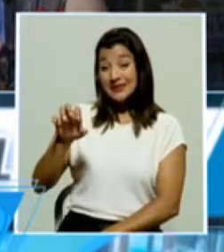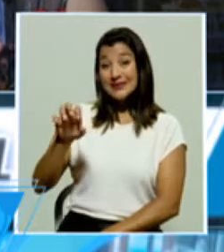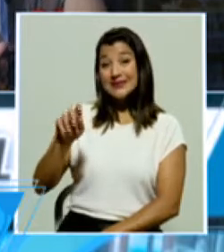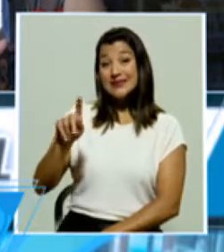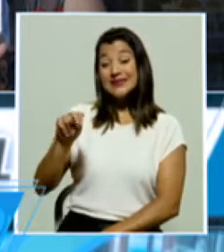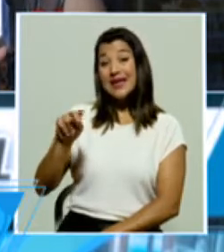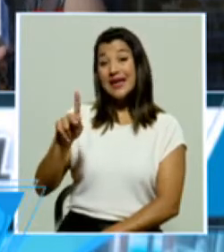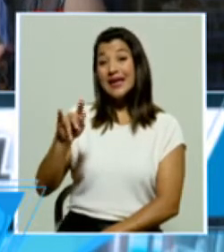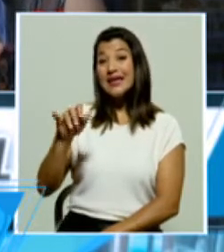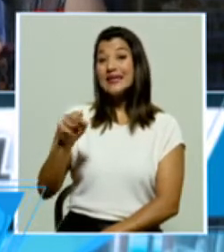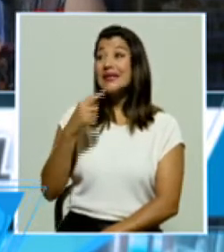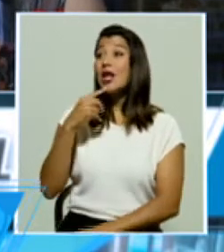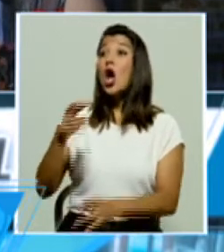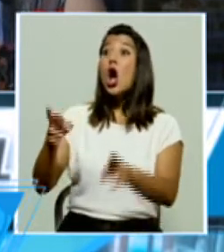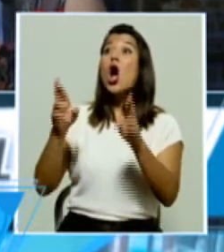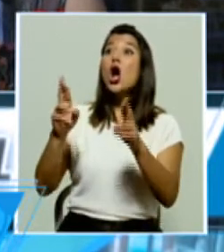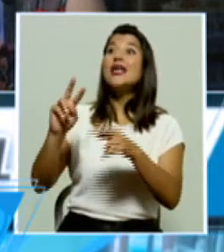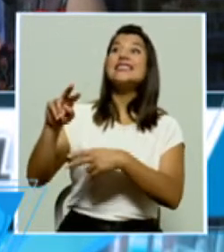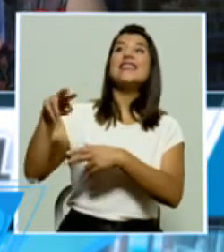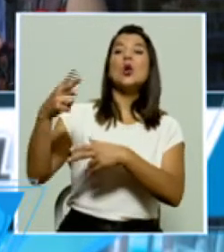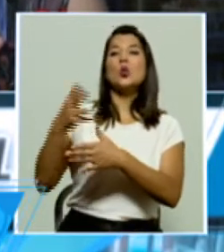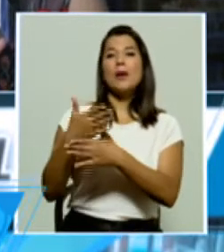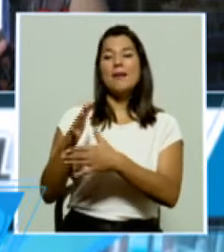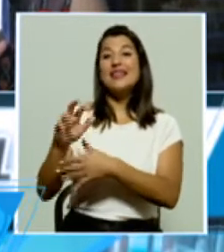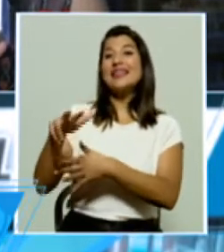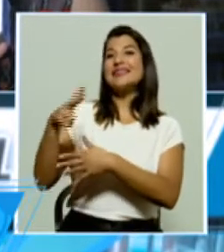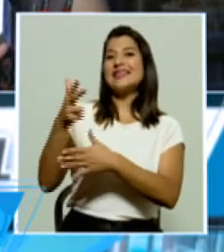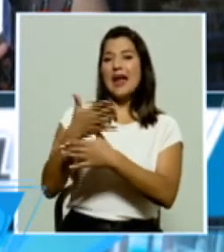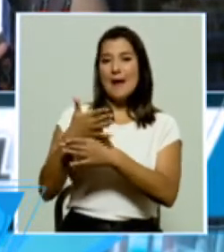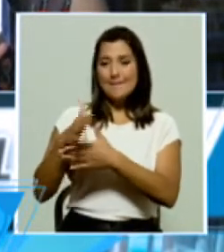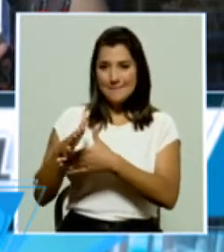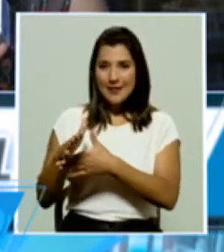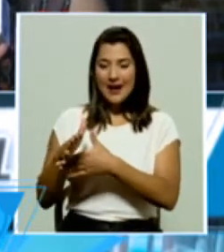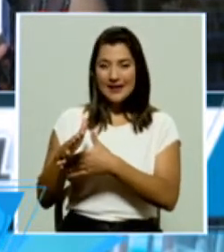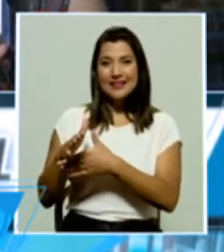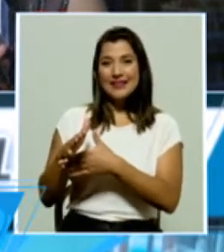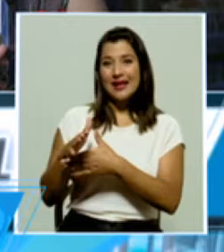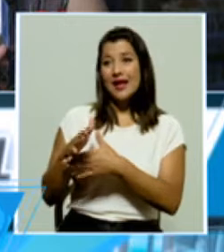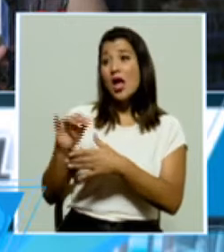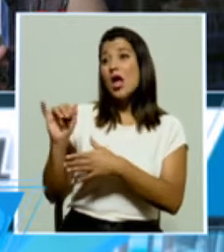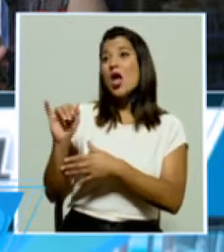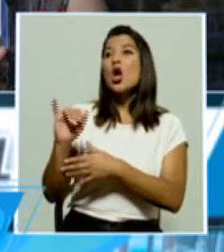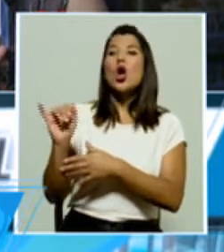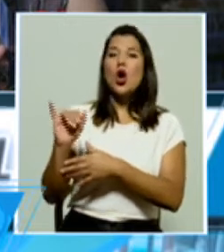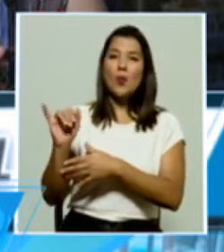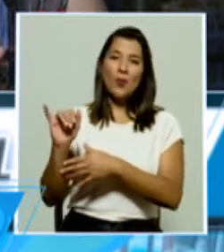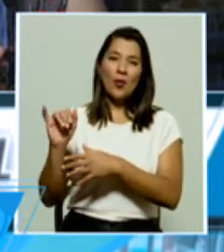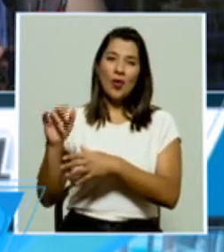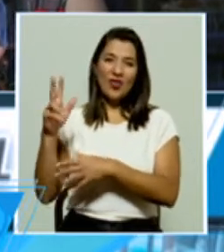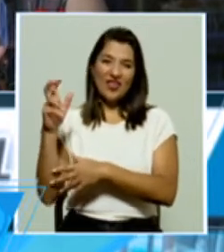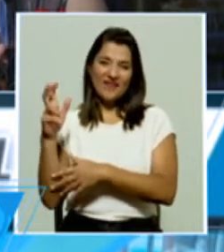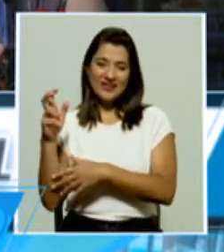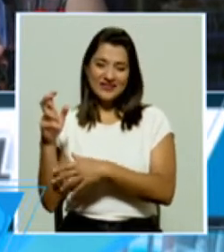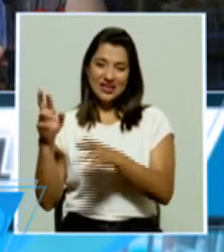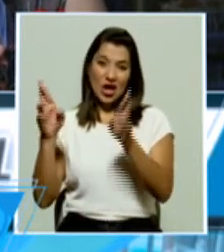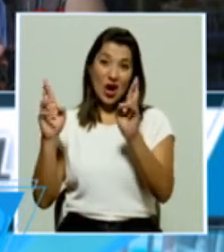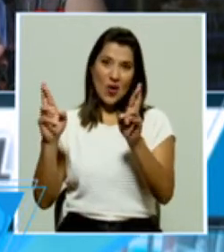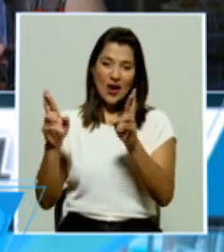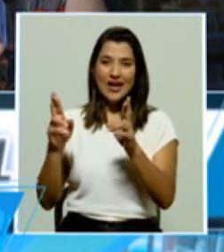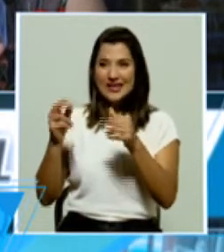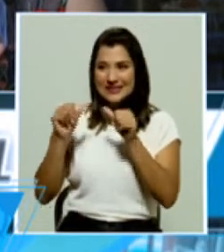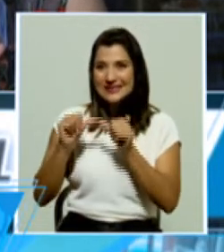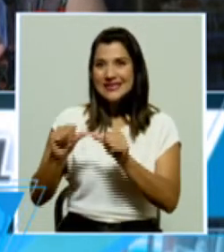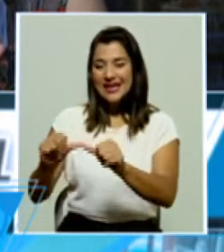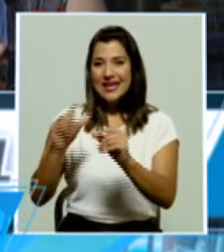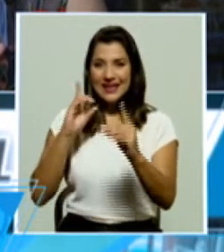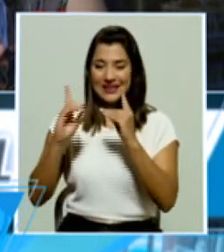hubiera segunda y tercera temporada como si estuviéramos en una plataforma digital tipo Netflix. Entonces yo creo que aquí esto ha sentado las